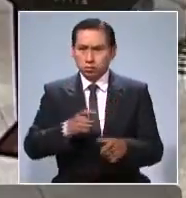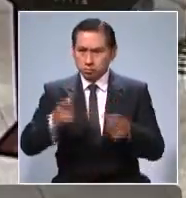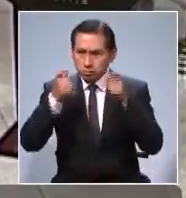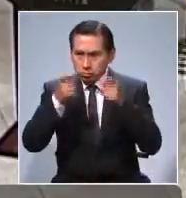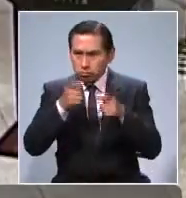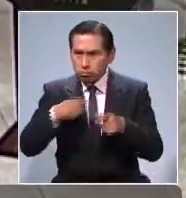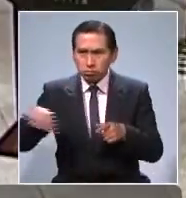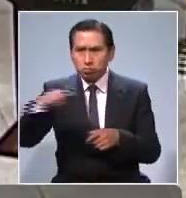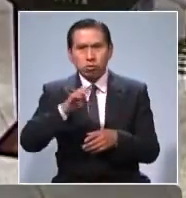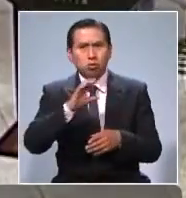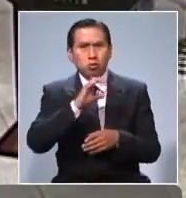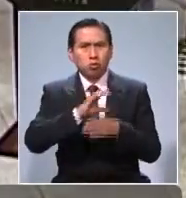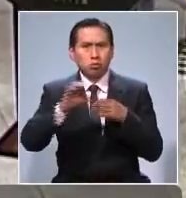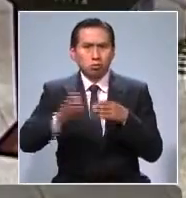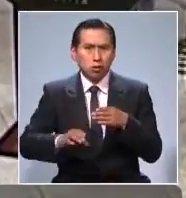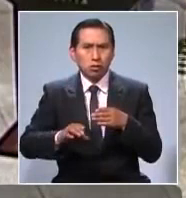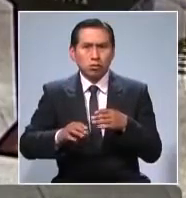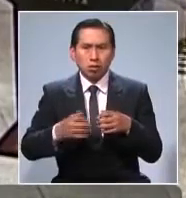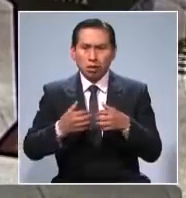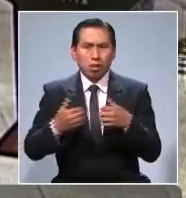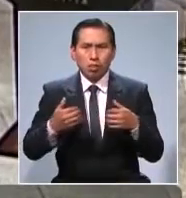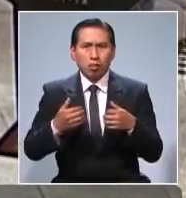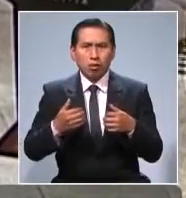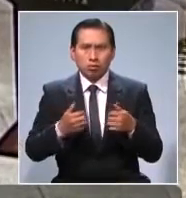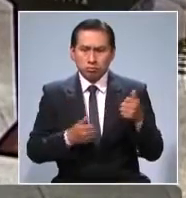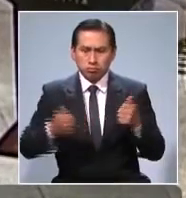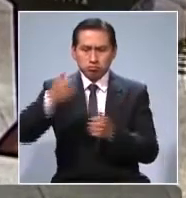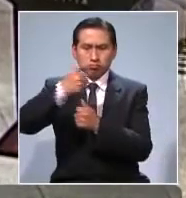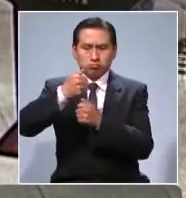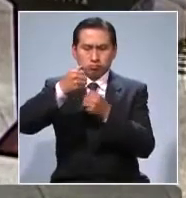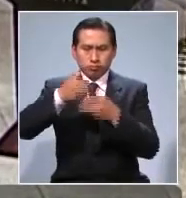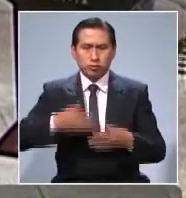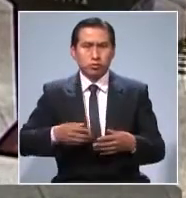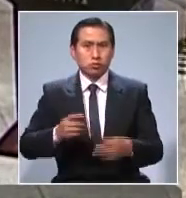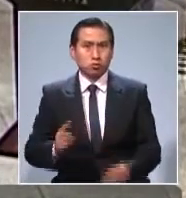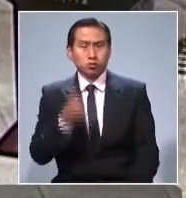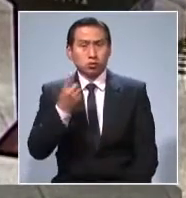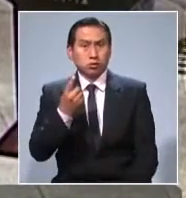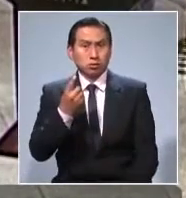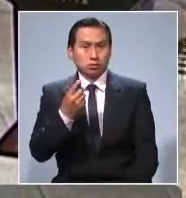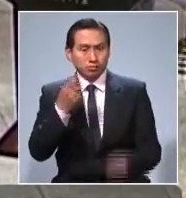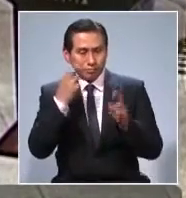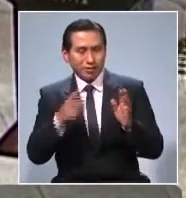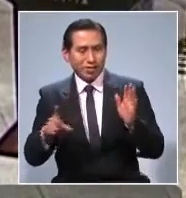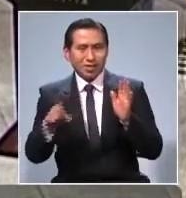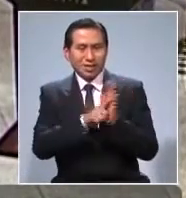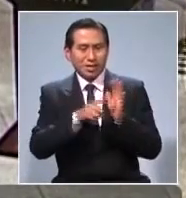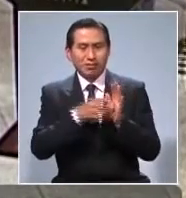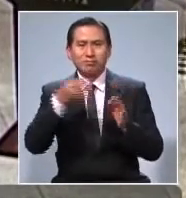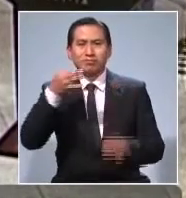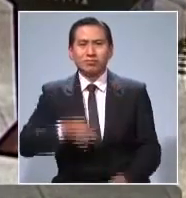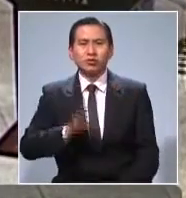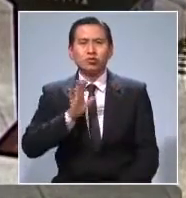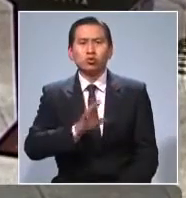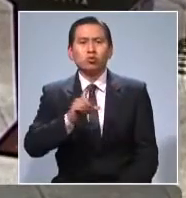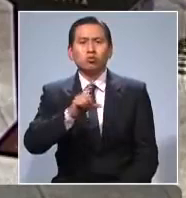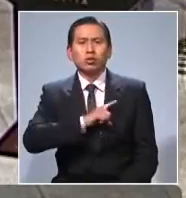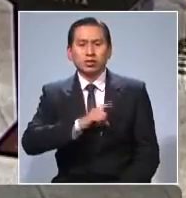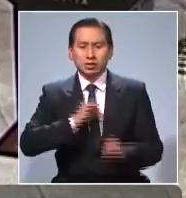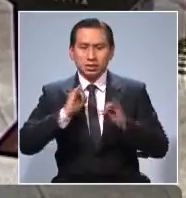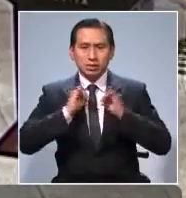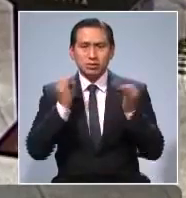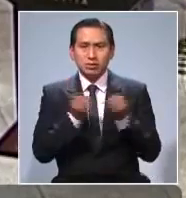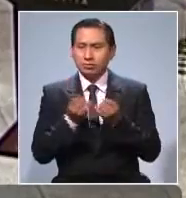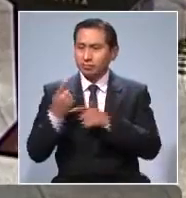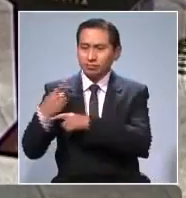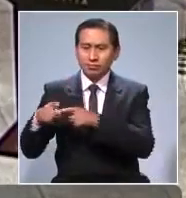manera integral, indivisible y bajo mando único, en conformidad con la Ley Orgánica de la Policía Nacional y las demás leyes